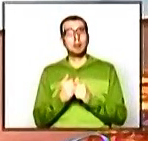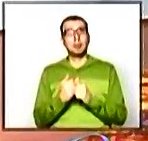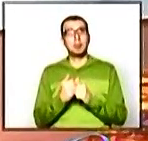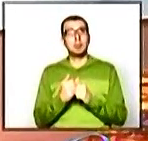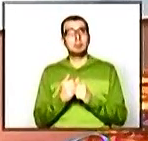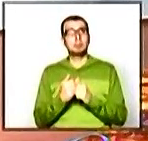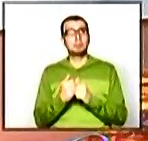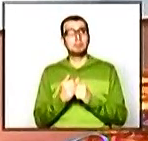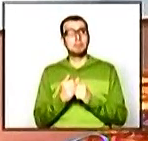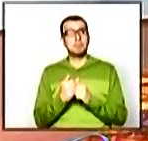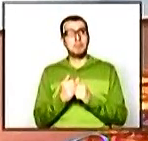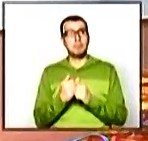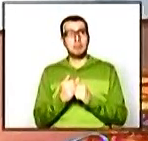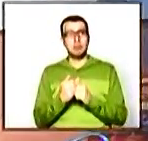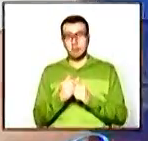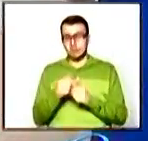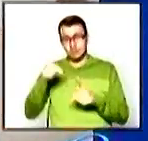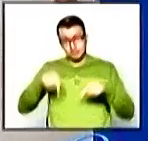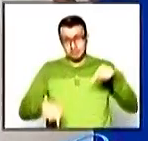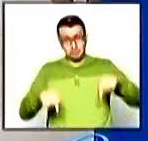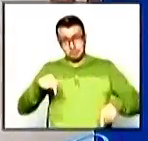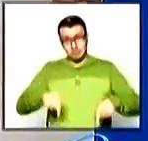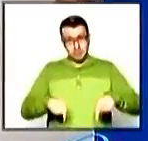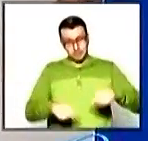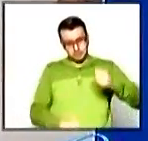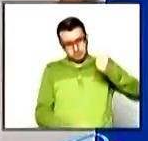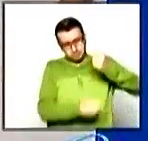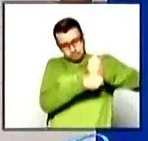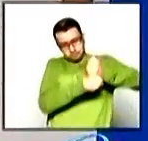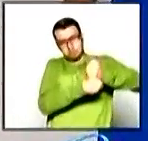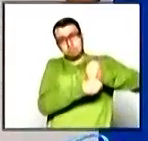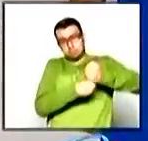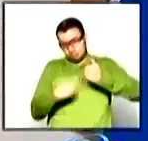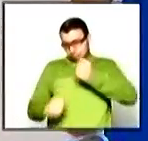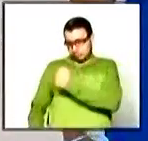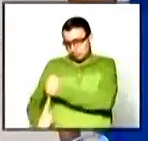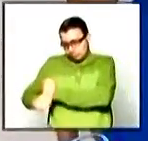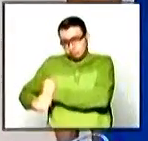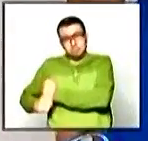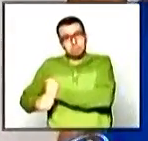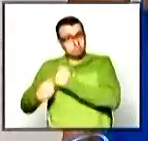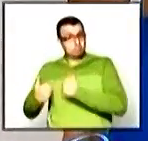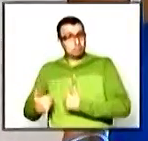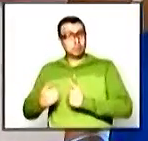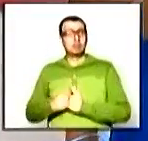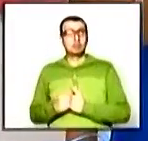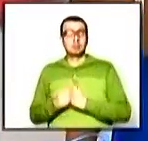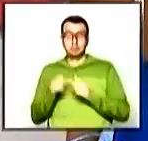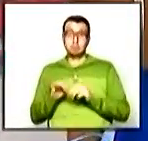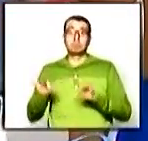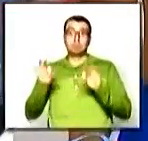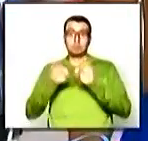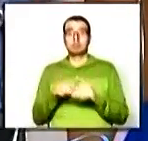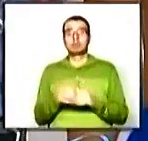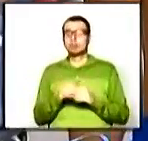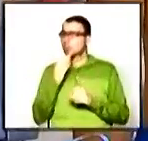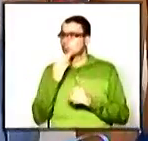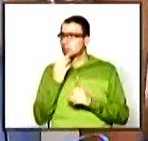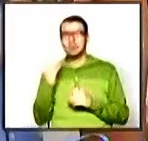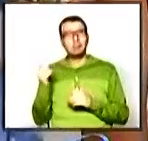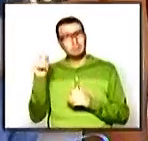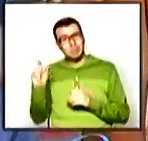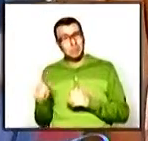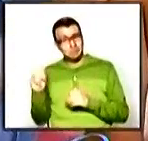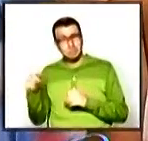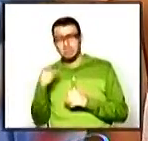pierna con el muslo. Es muy importante esta simetría, porque cuando vemos las personas, como decía